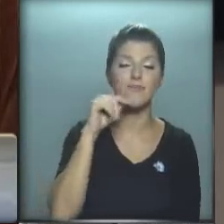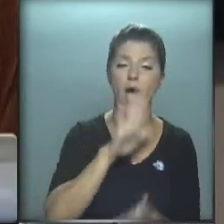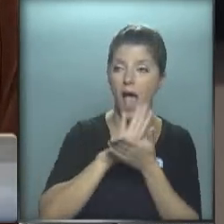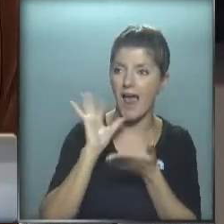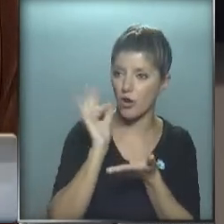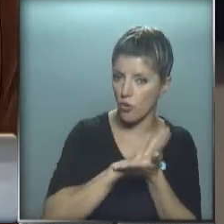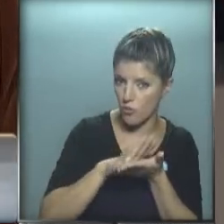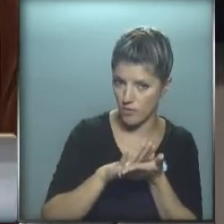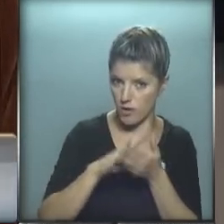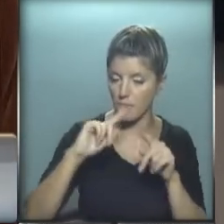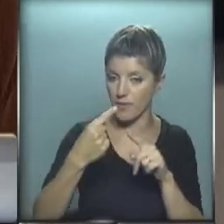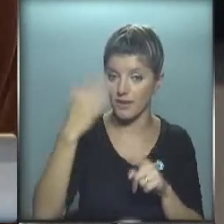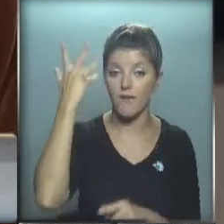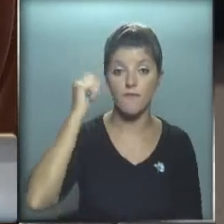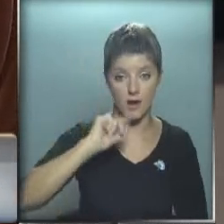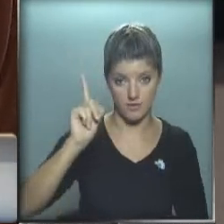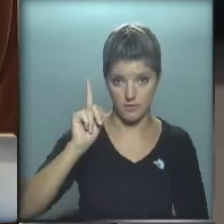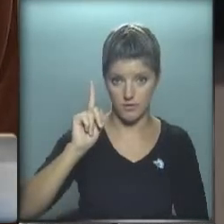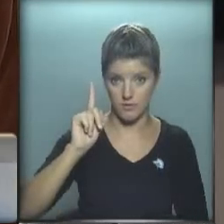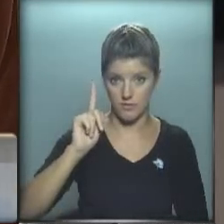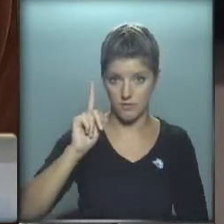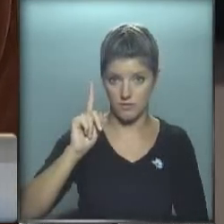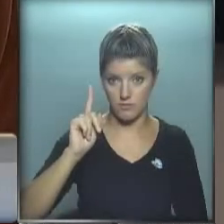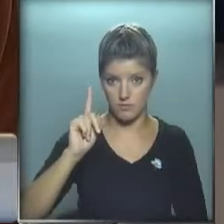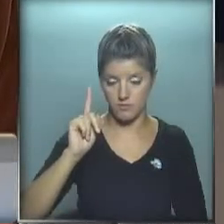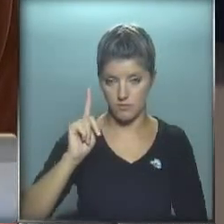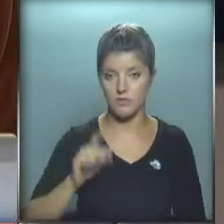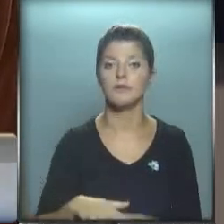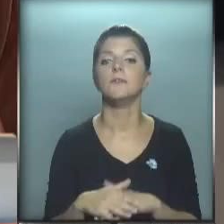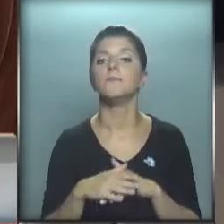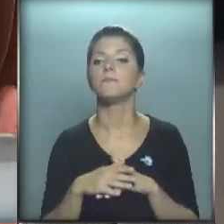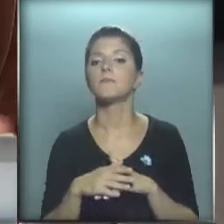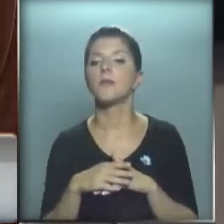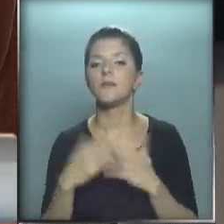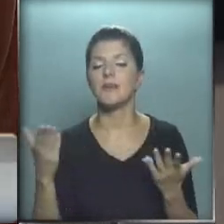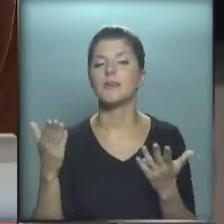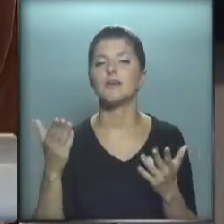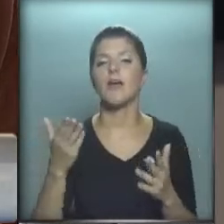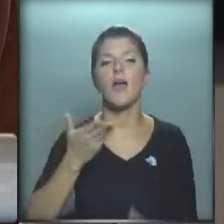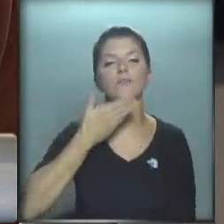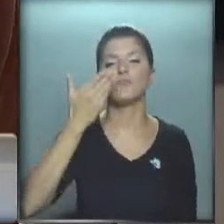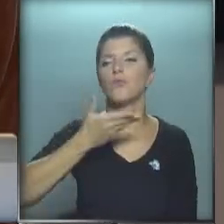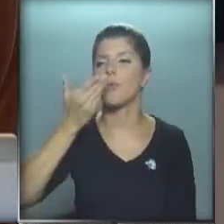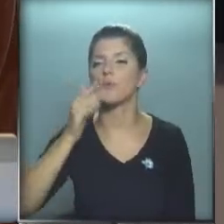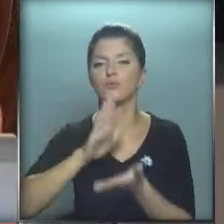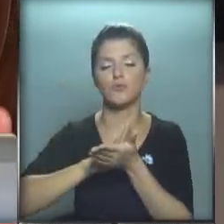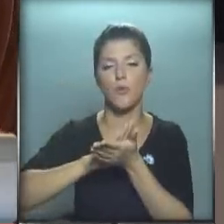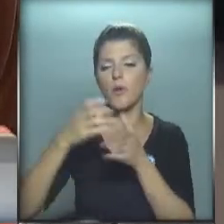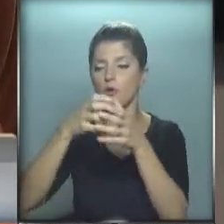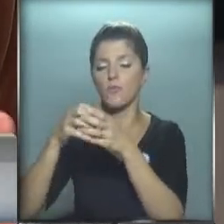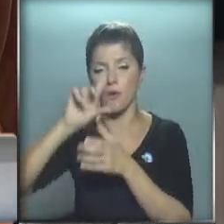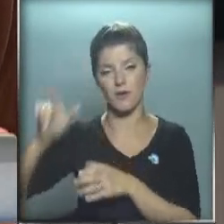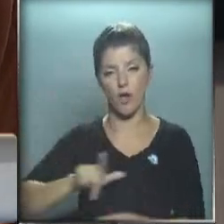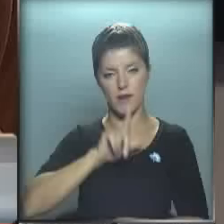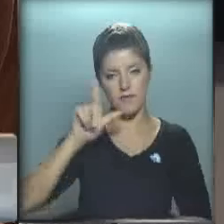francés eh Y eh No digamos el discurso tachera de las de las derechas neoliberales es algo